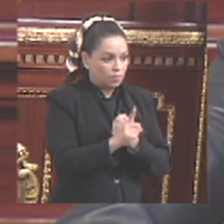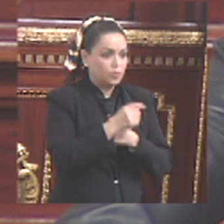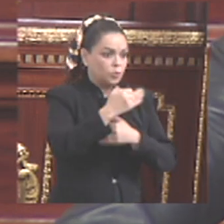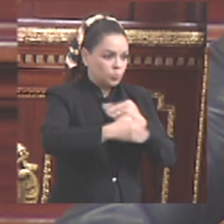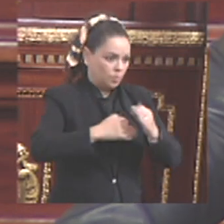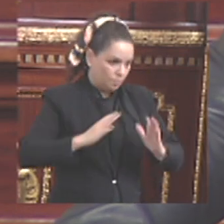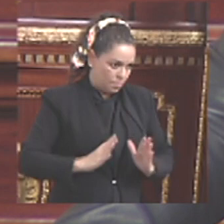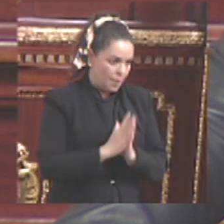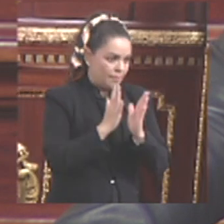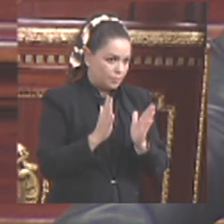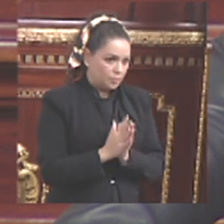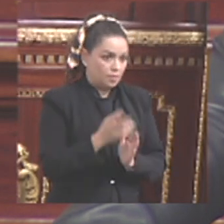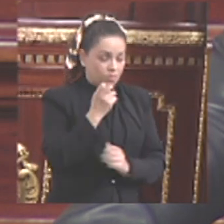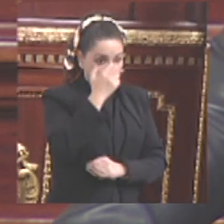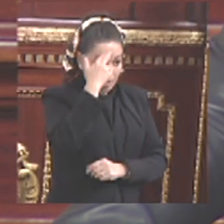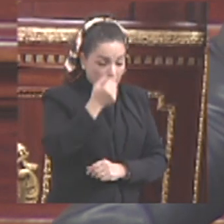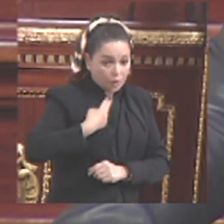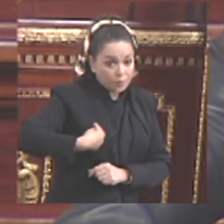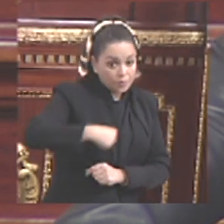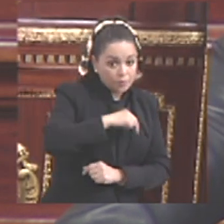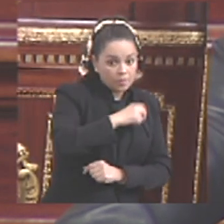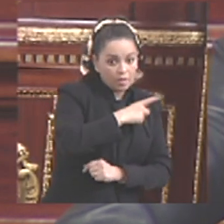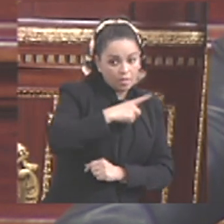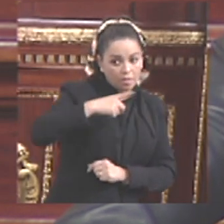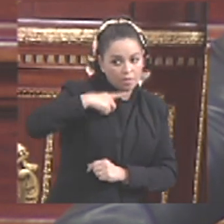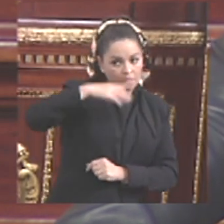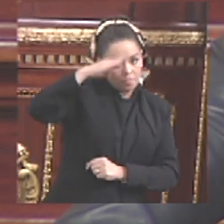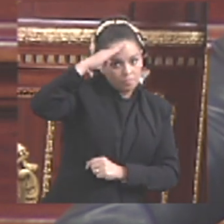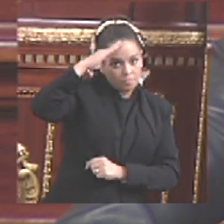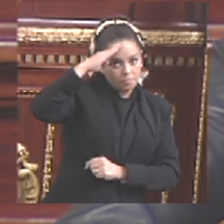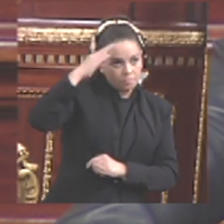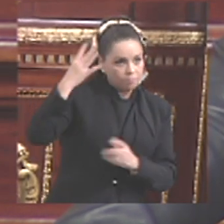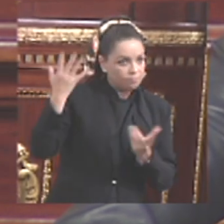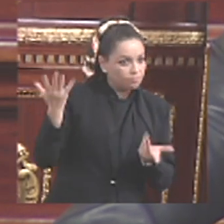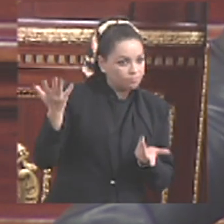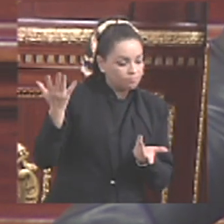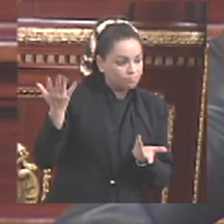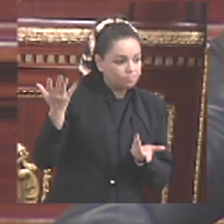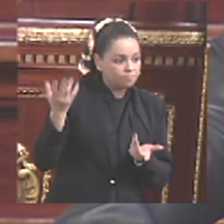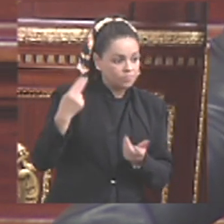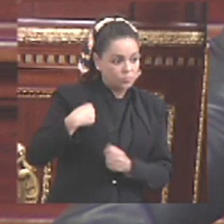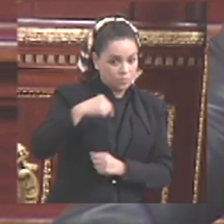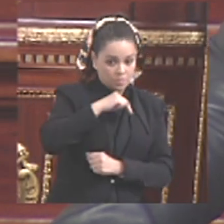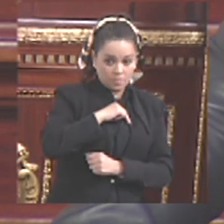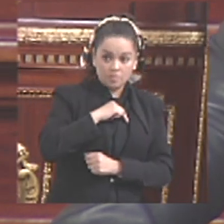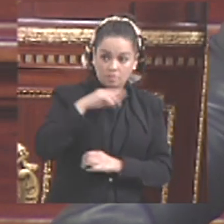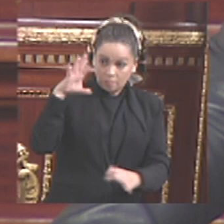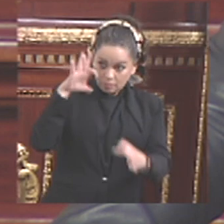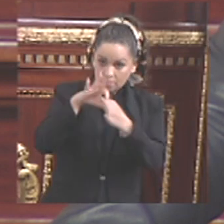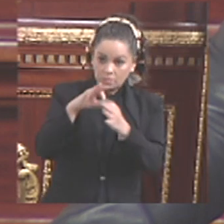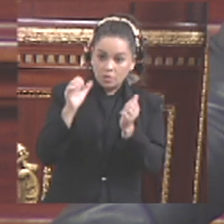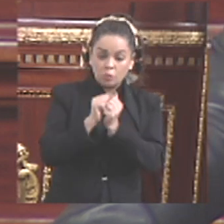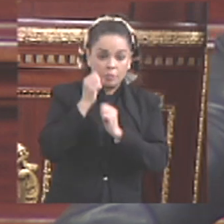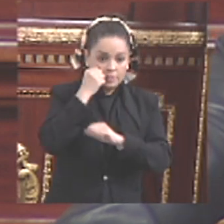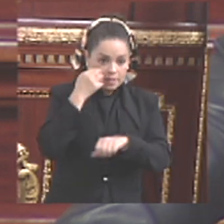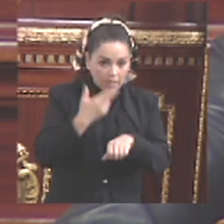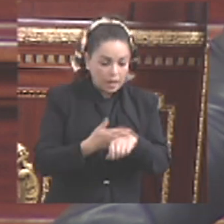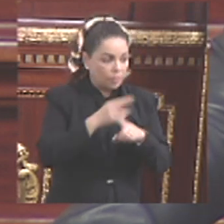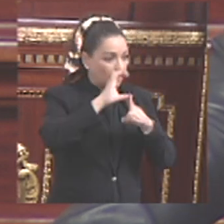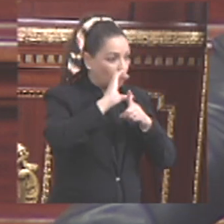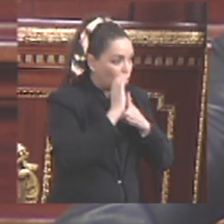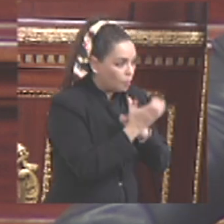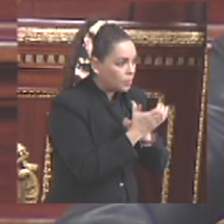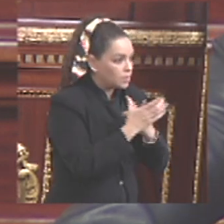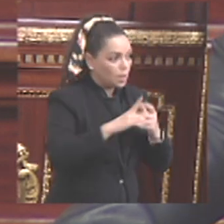tenemos que replantearnos. No nos debemos a ninguna instancia, a ninguna secretaría, a ninguna comisión, ni siquiera